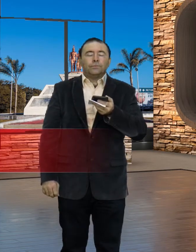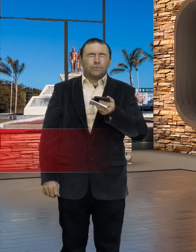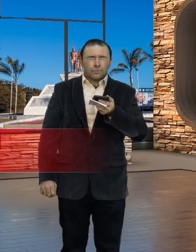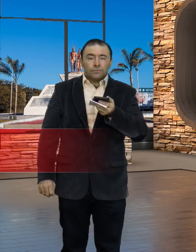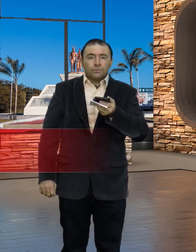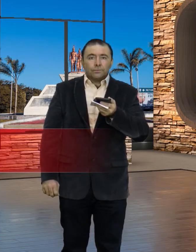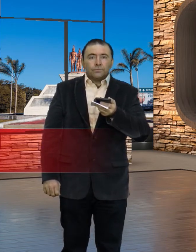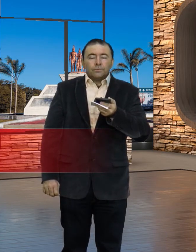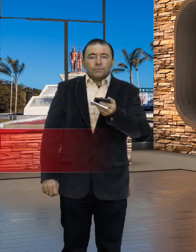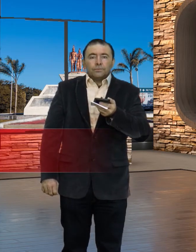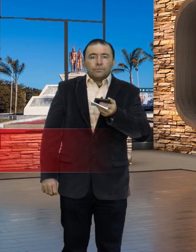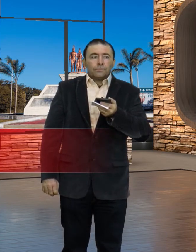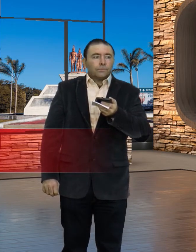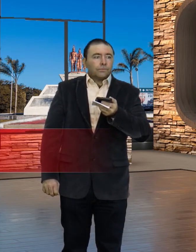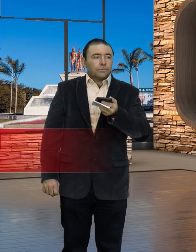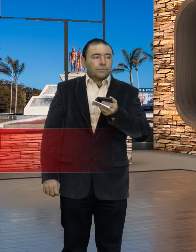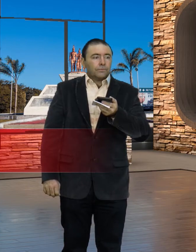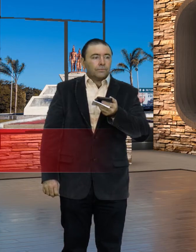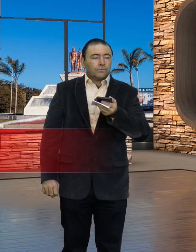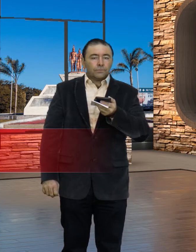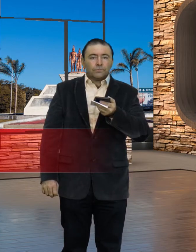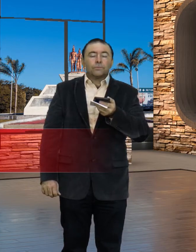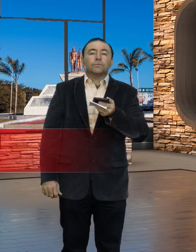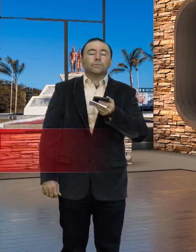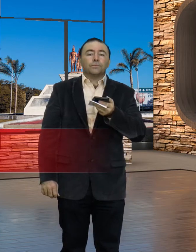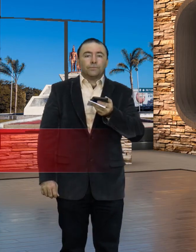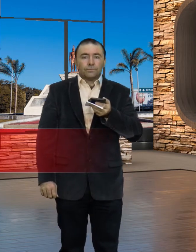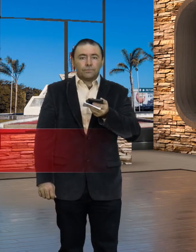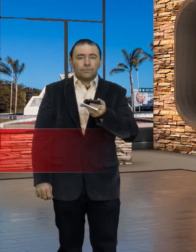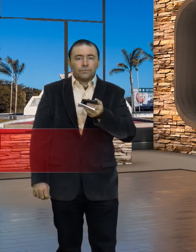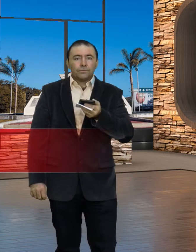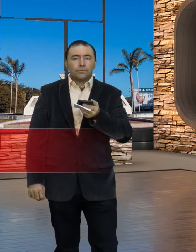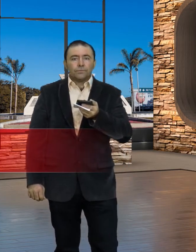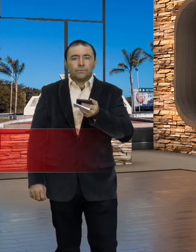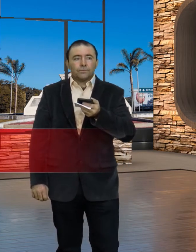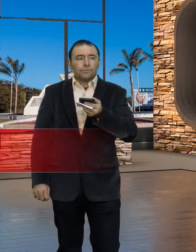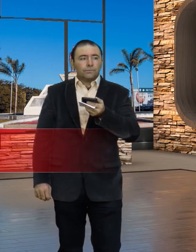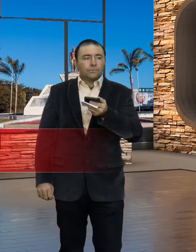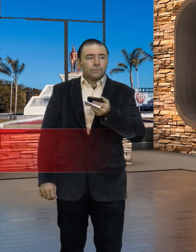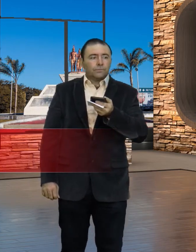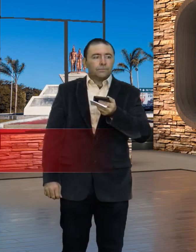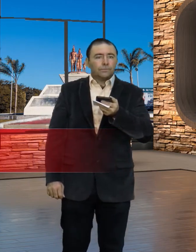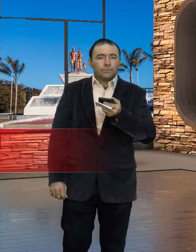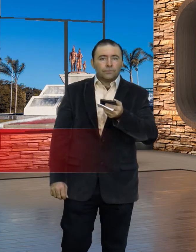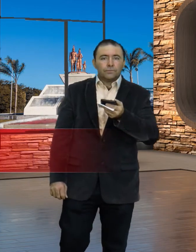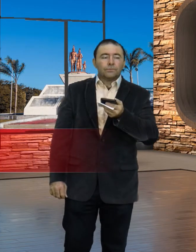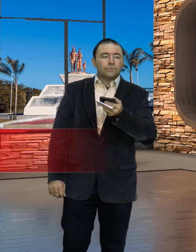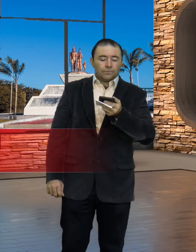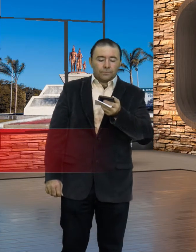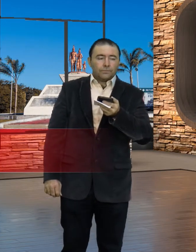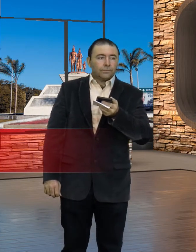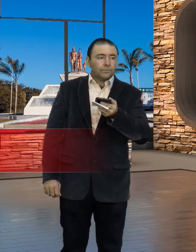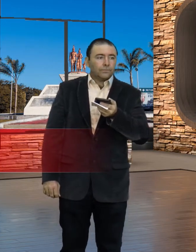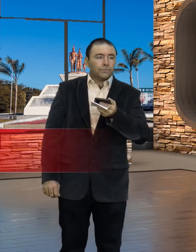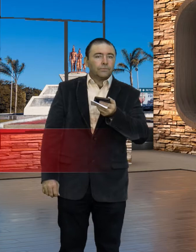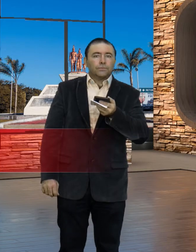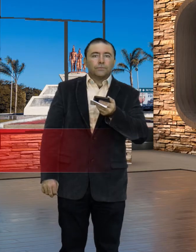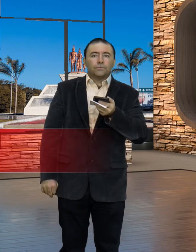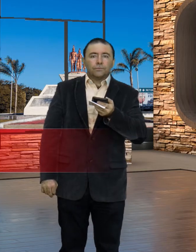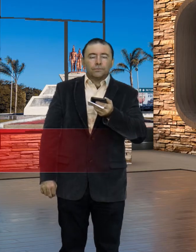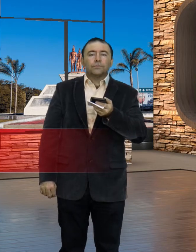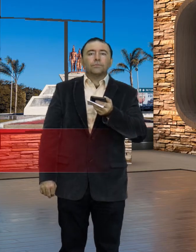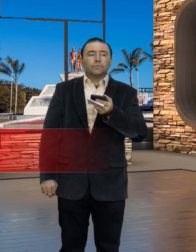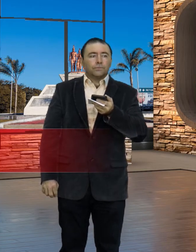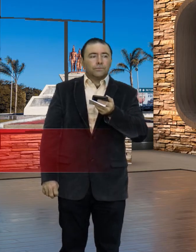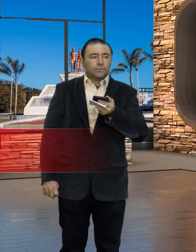a los jóvenes del buen uso de las tecnologías el buen uso que le podemos dar para aprender para leer un